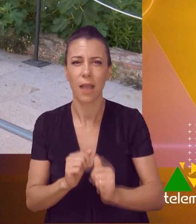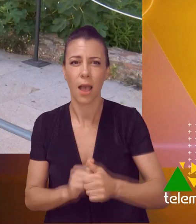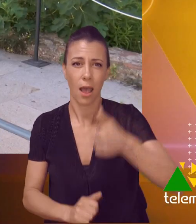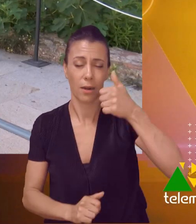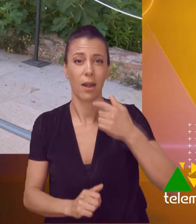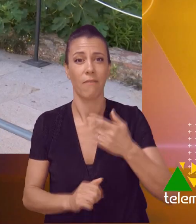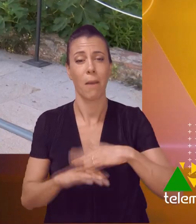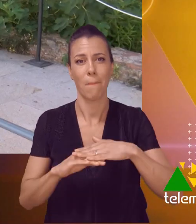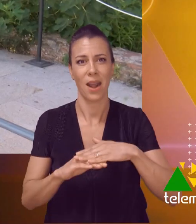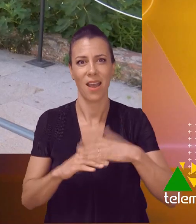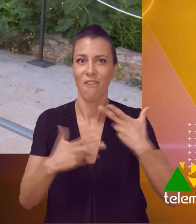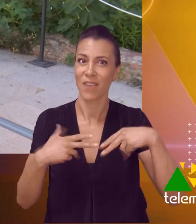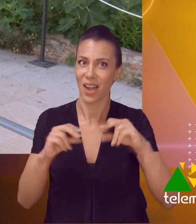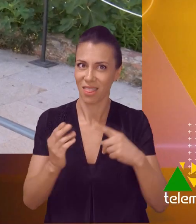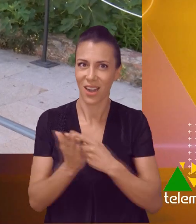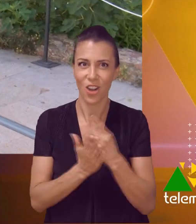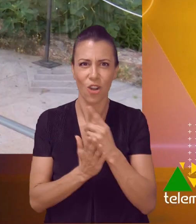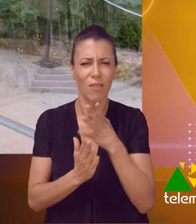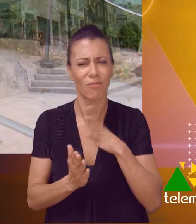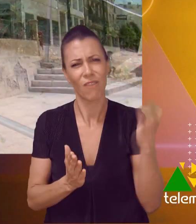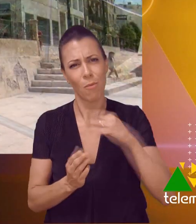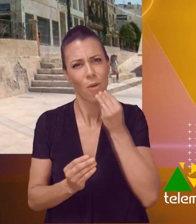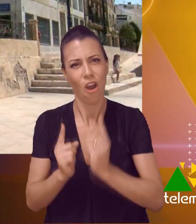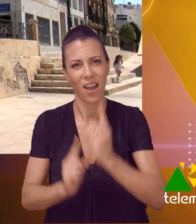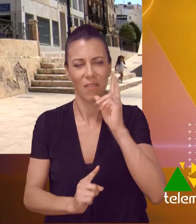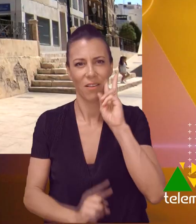finalizando nuestro recorrido desde lo más alto, nunca mejor dicho.